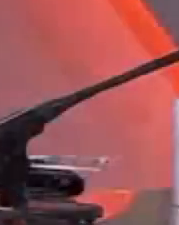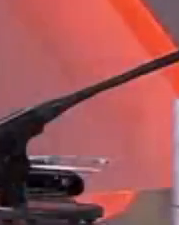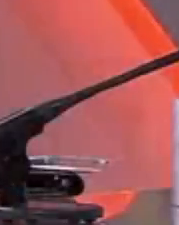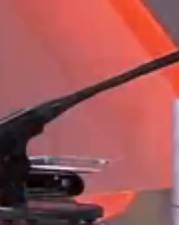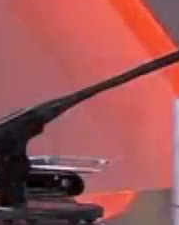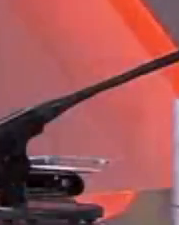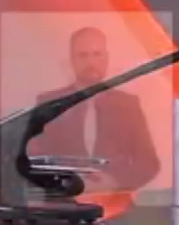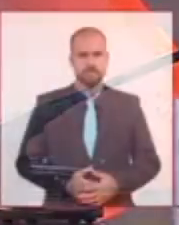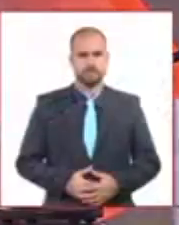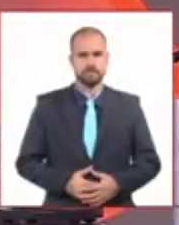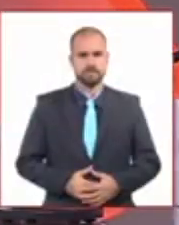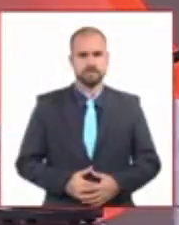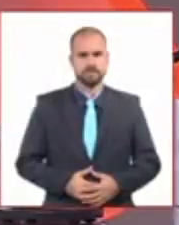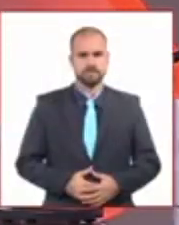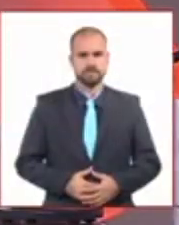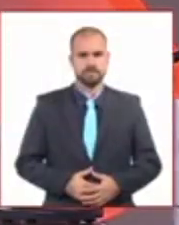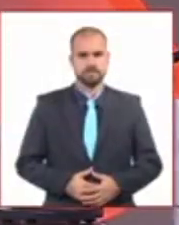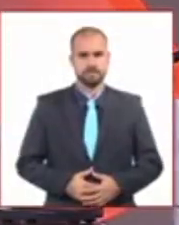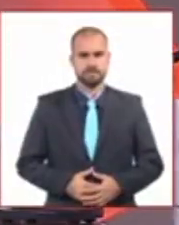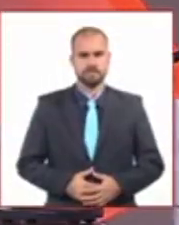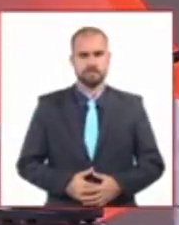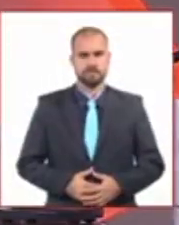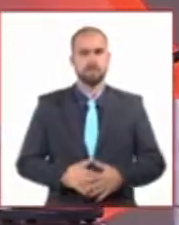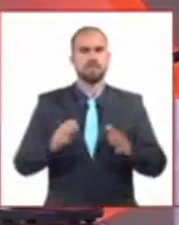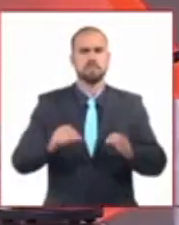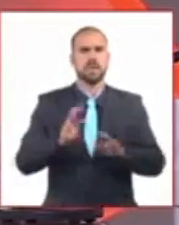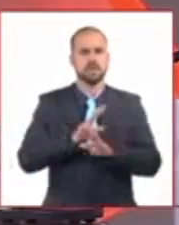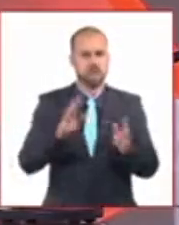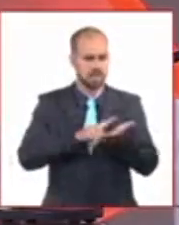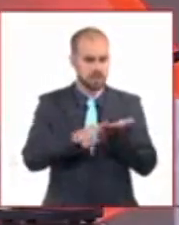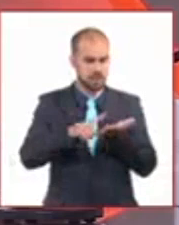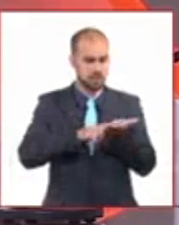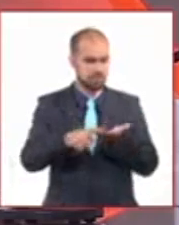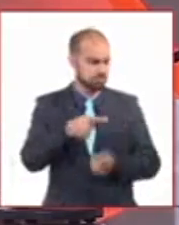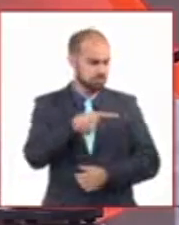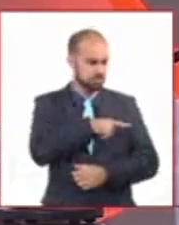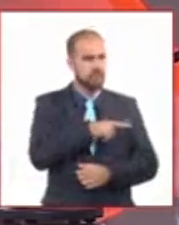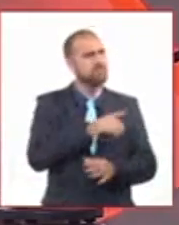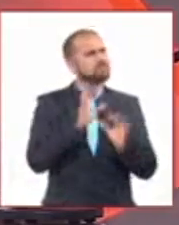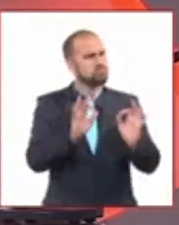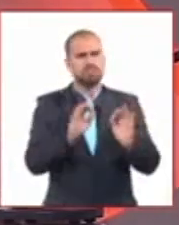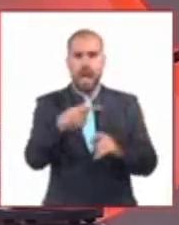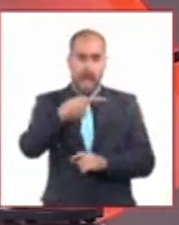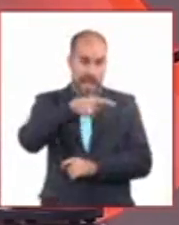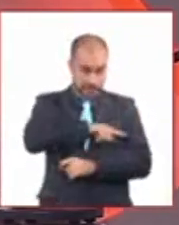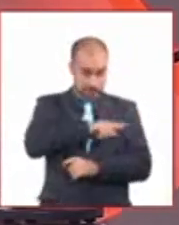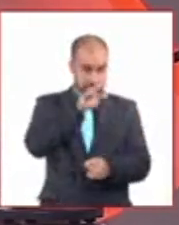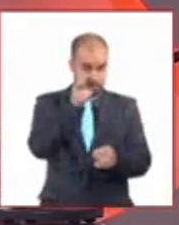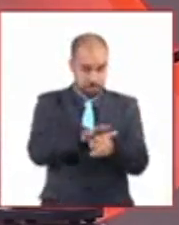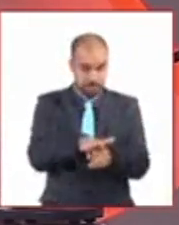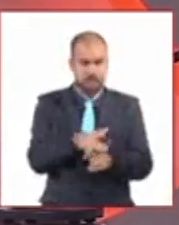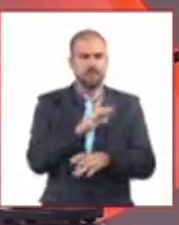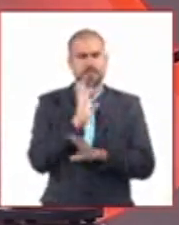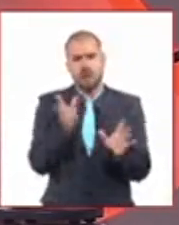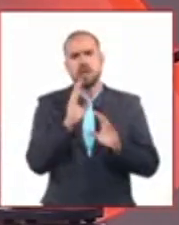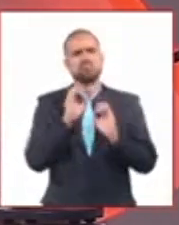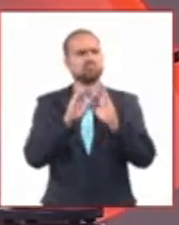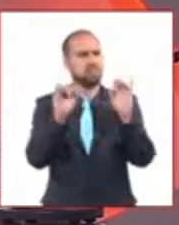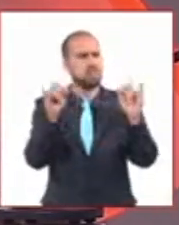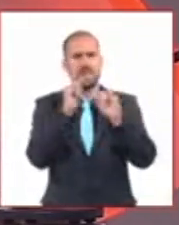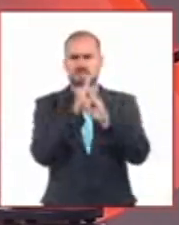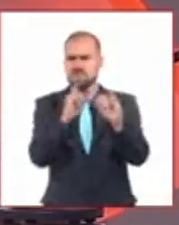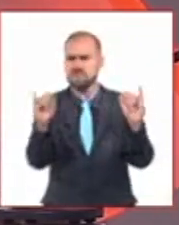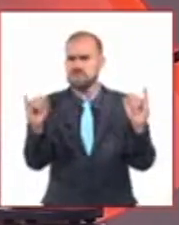bueno y en las últimas semanas pero especialmente desde ayer ha sido titular en varios lugares del mundo la